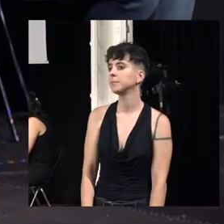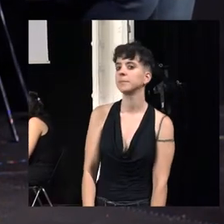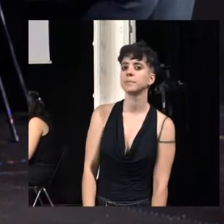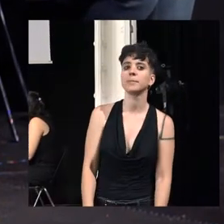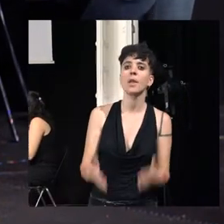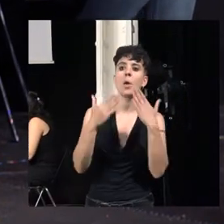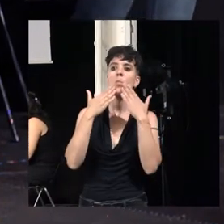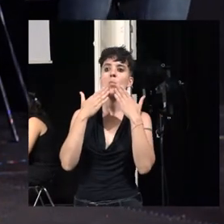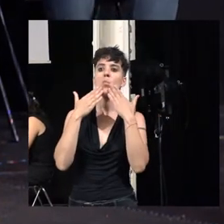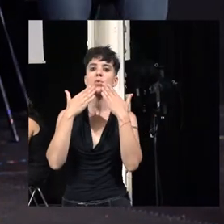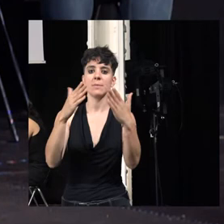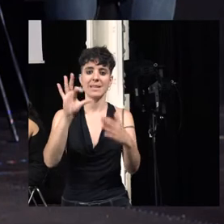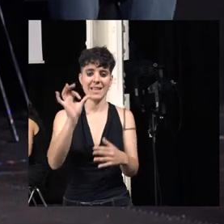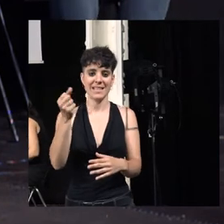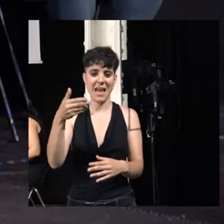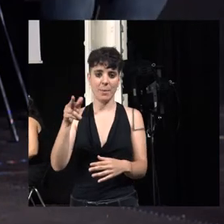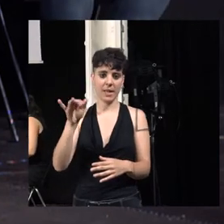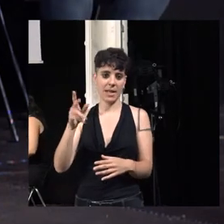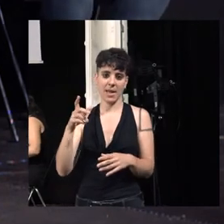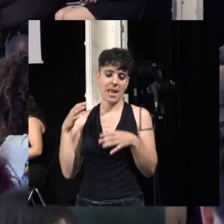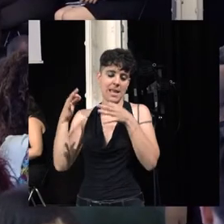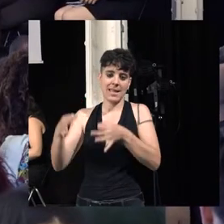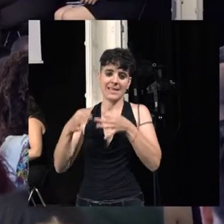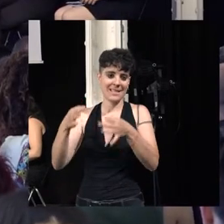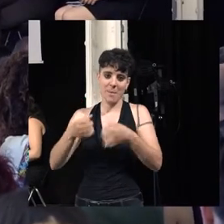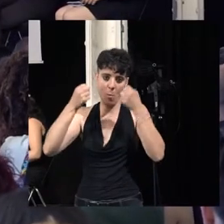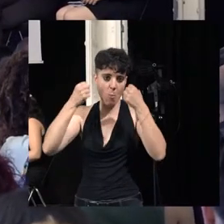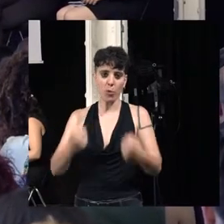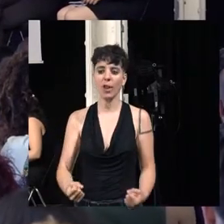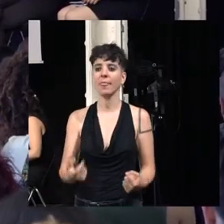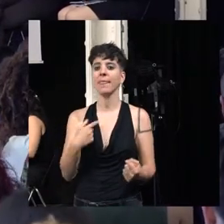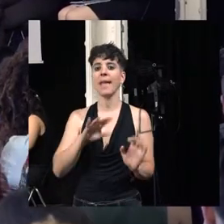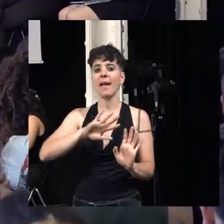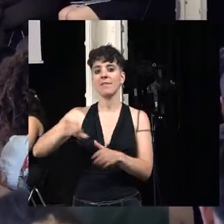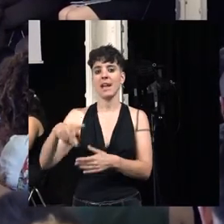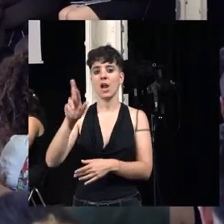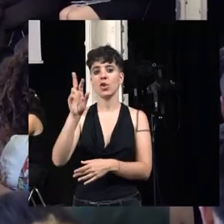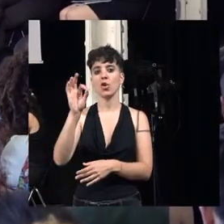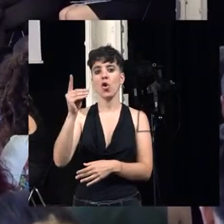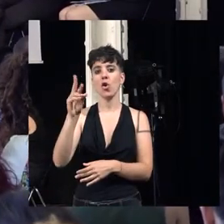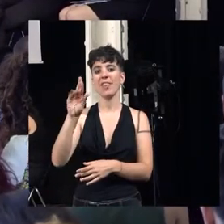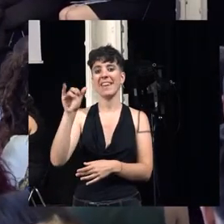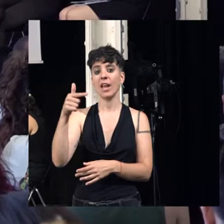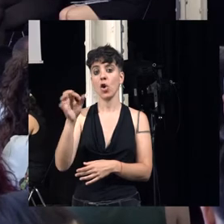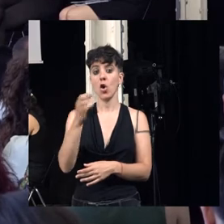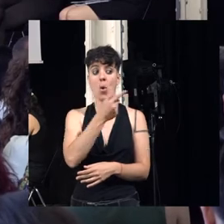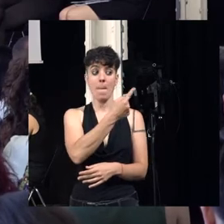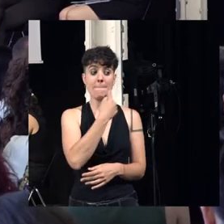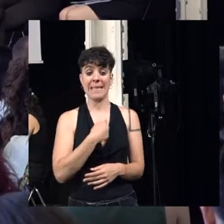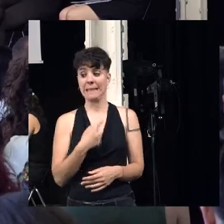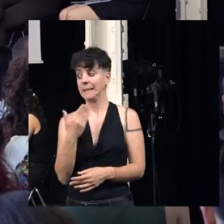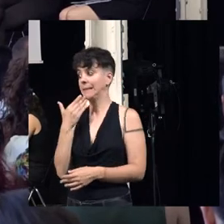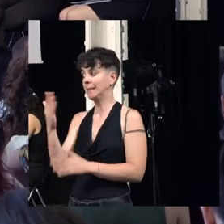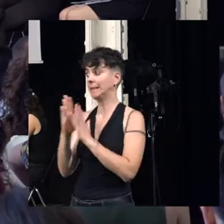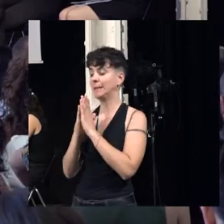Muchísimas gracias, Sabrina, como siempre tan potente. Acabamos con Rodrigo. Me han pedido, si podía pedirte, por favor, que